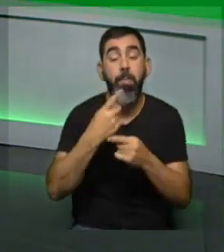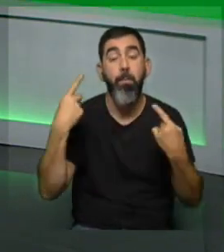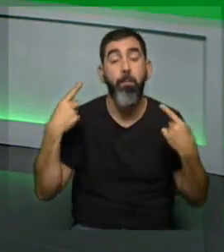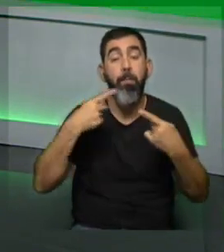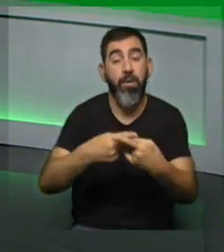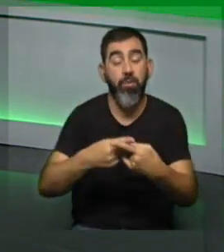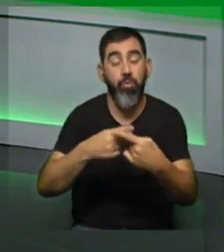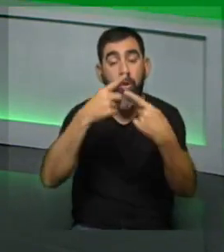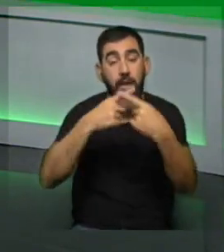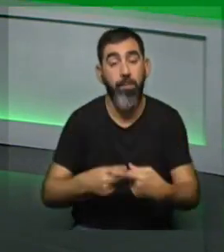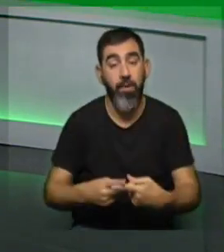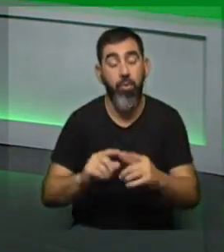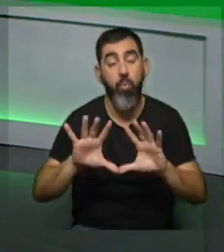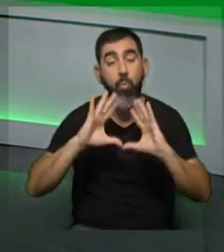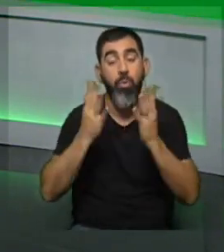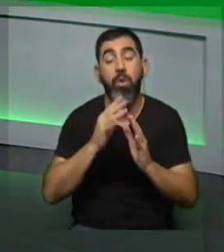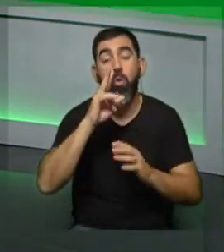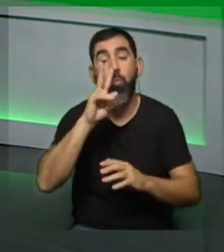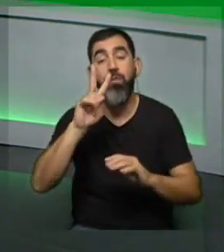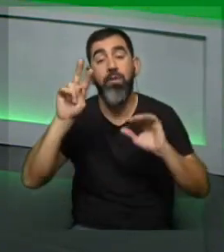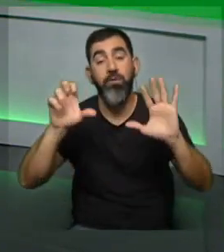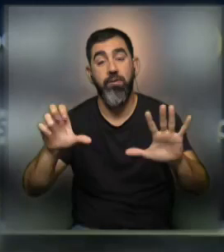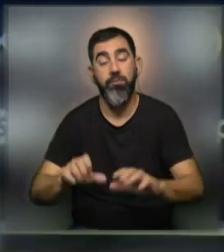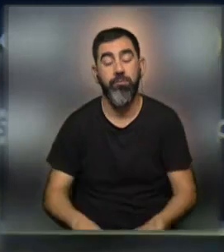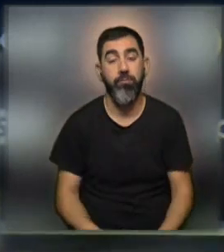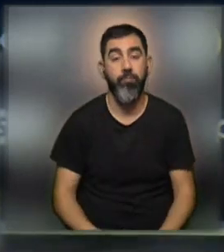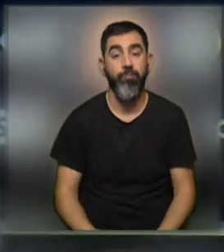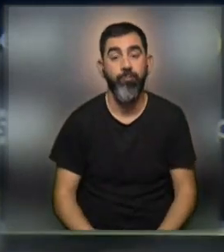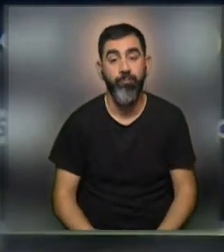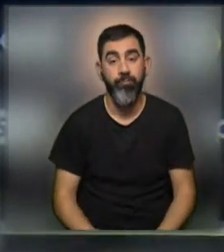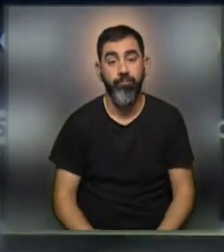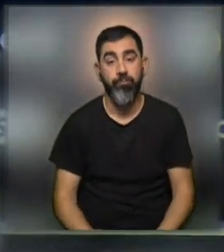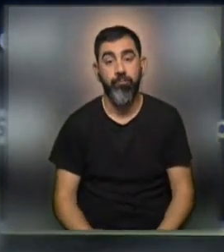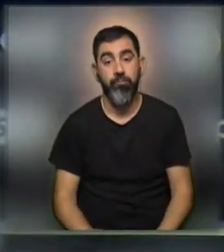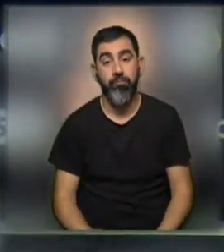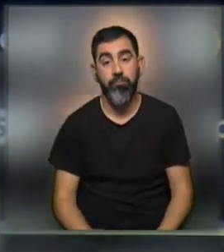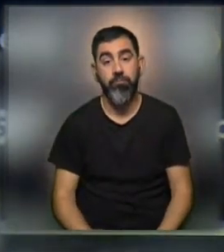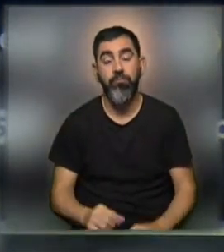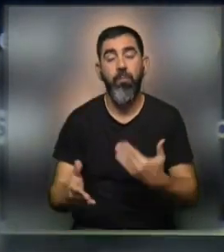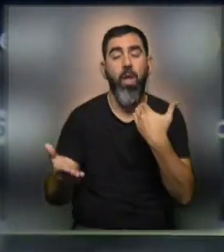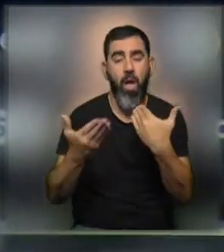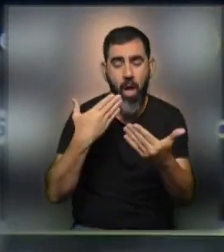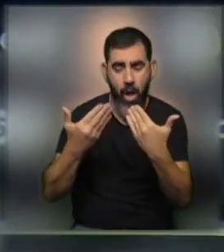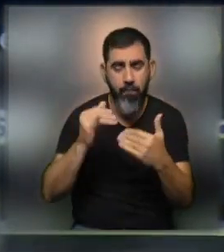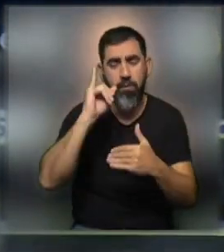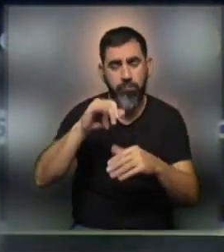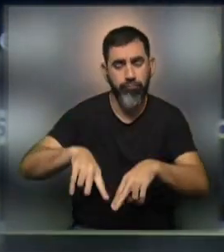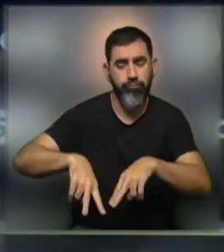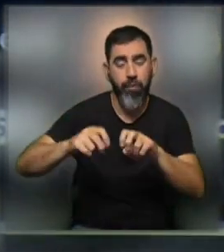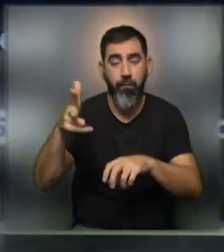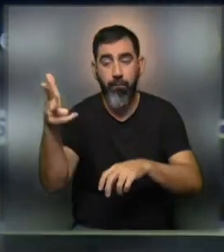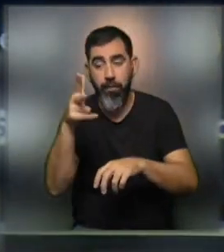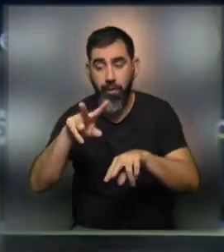Celeste por las eliminatorias para el mundial 2026 lo hablamos mucho lo analizamos mediante